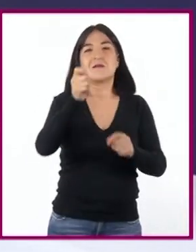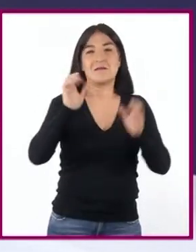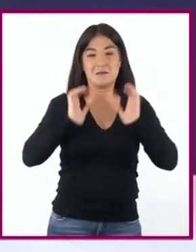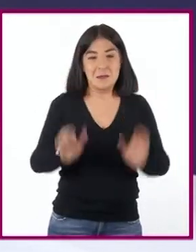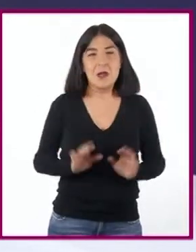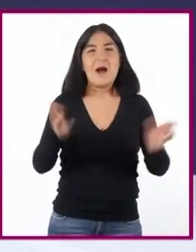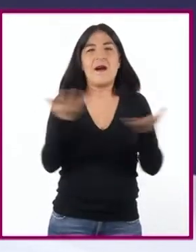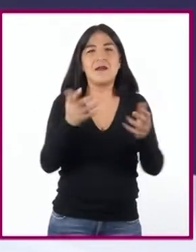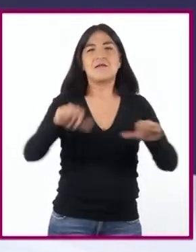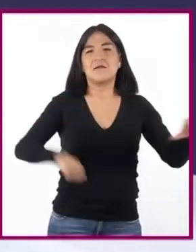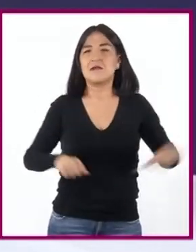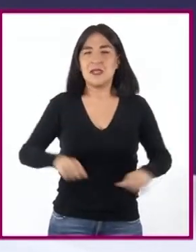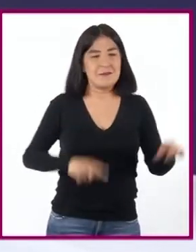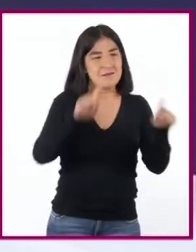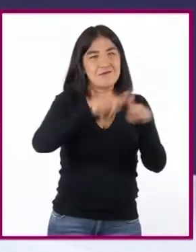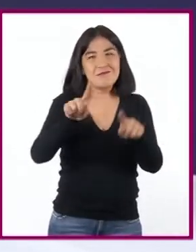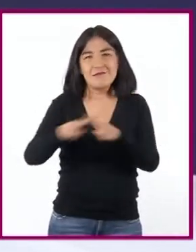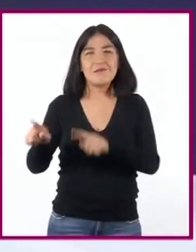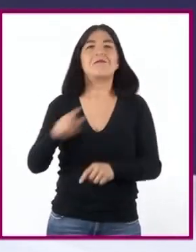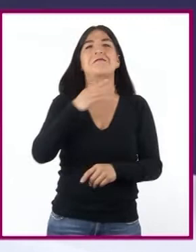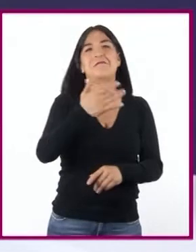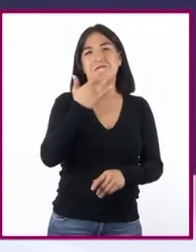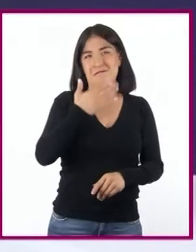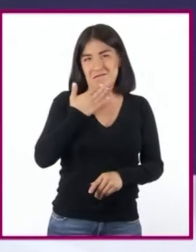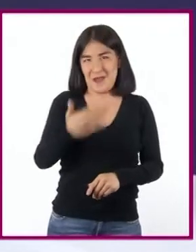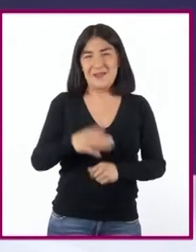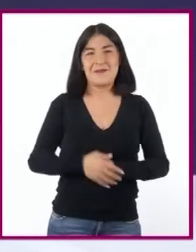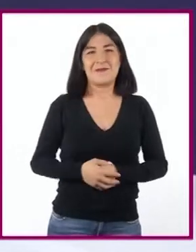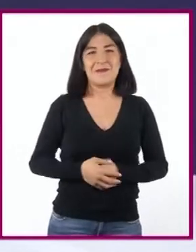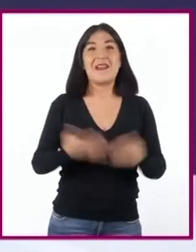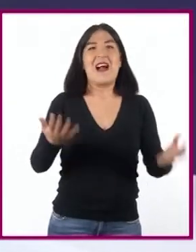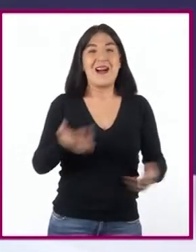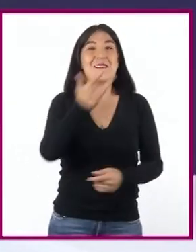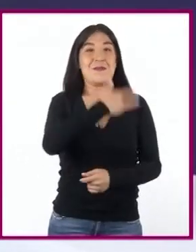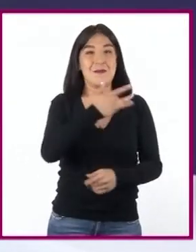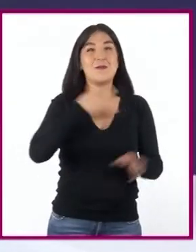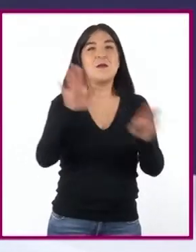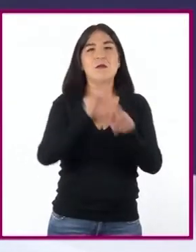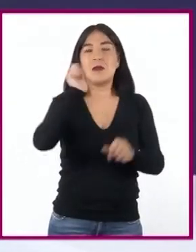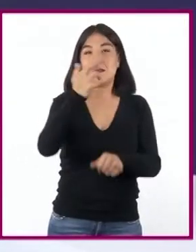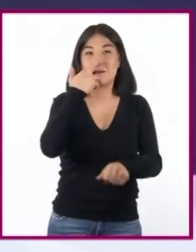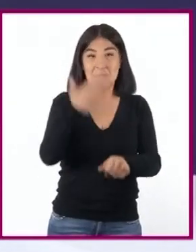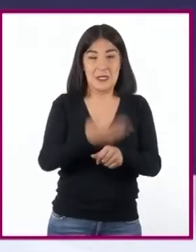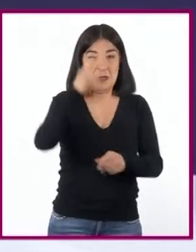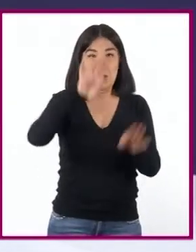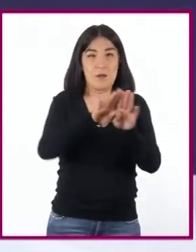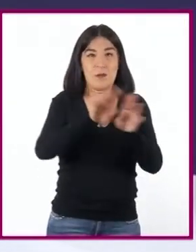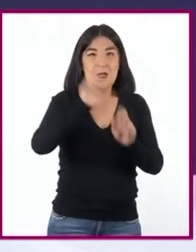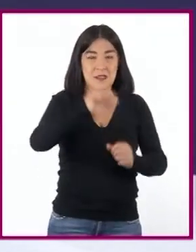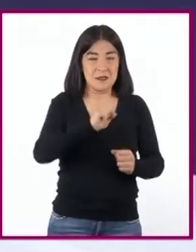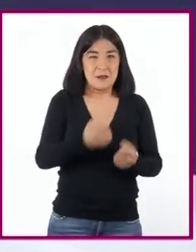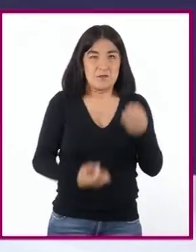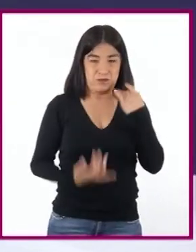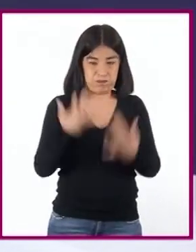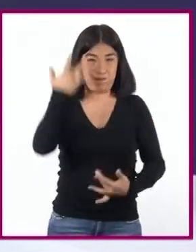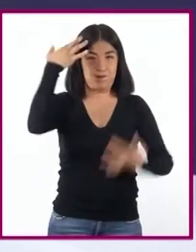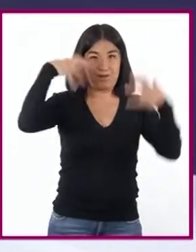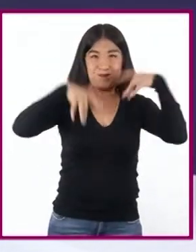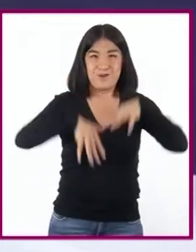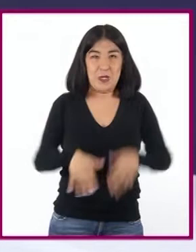sus actividades de manera satisfactoria. Ah, y entonces el corazón se encarga de bombear la sangre a todos los rincones del